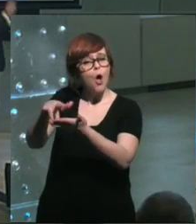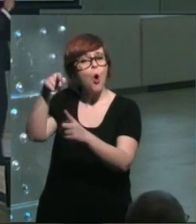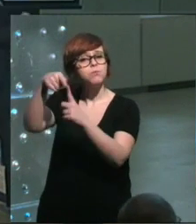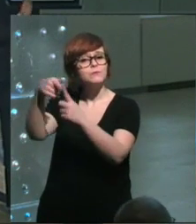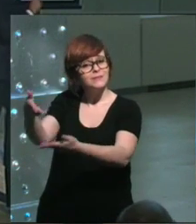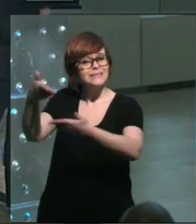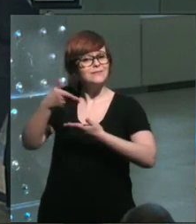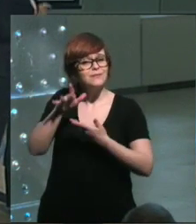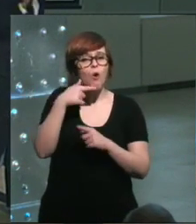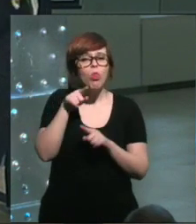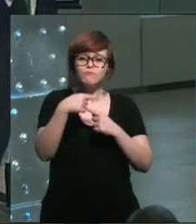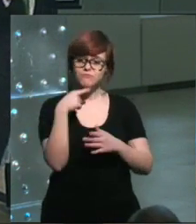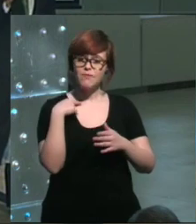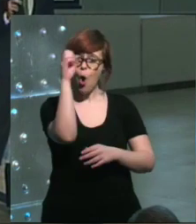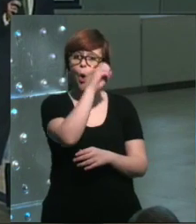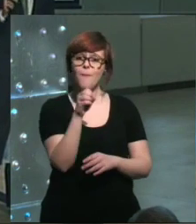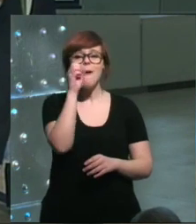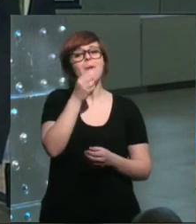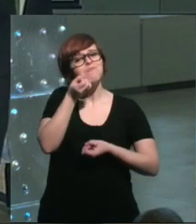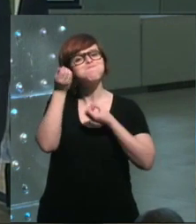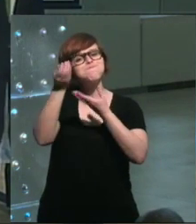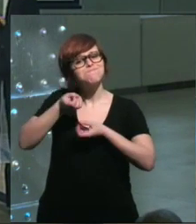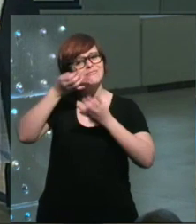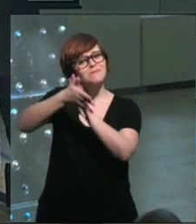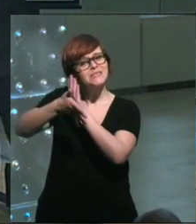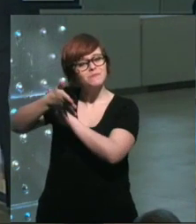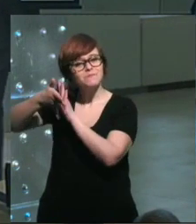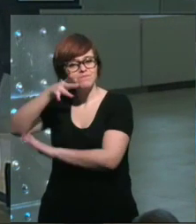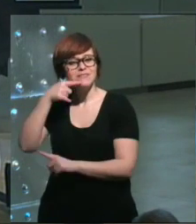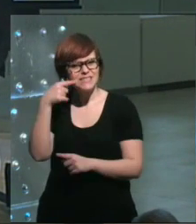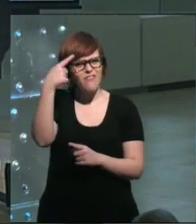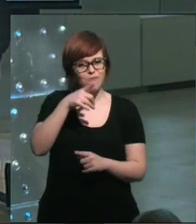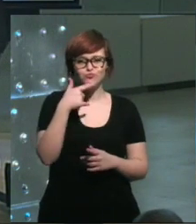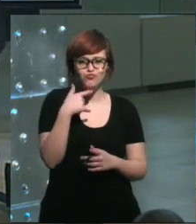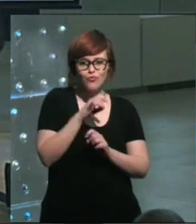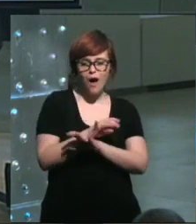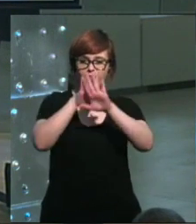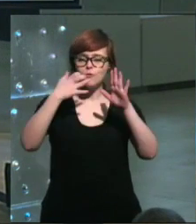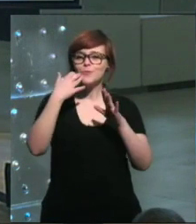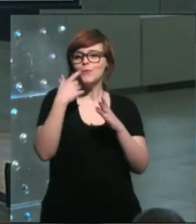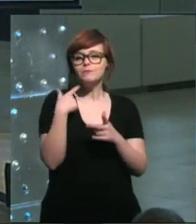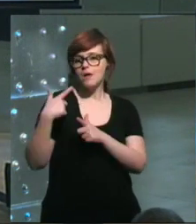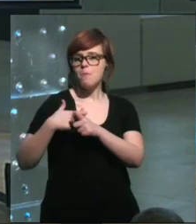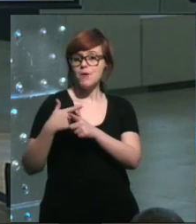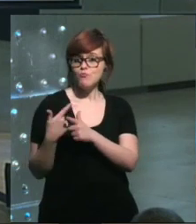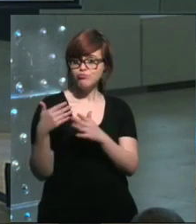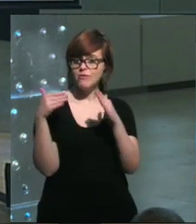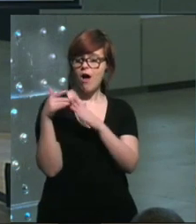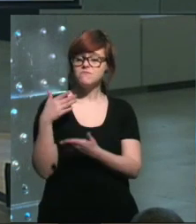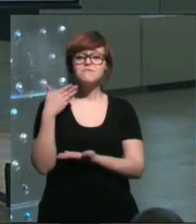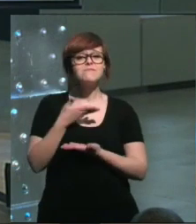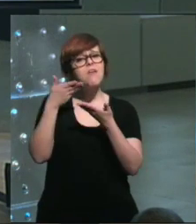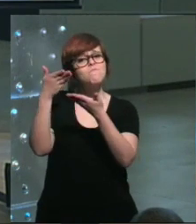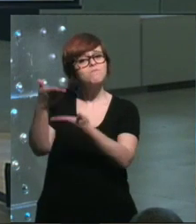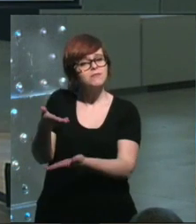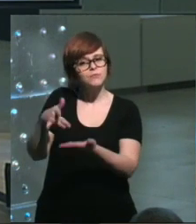la importancia que tenía el mensaje y el mensajero. Y que probablemente si tu primo te invita a una fiesta en su casa porque cree ciegamente